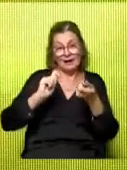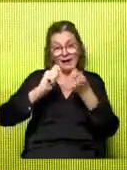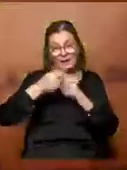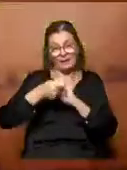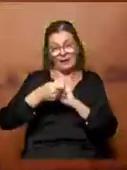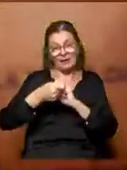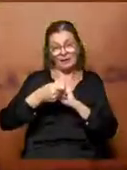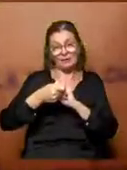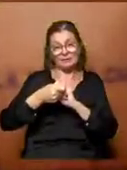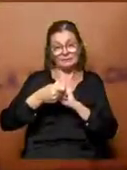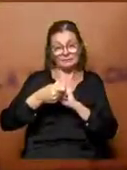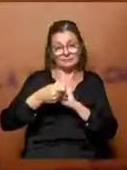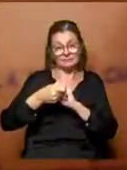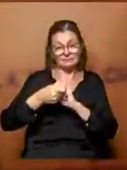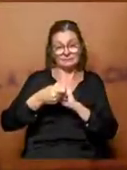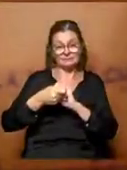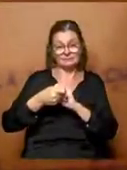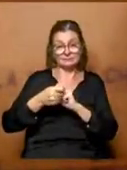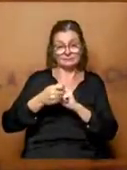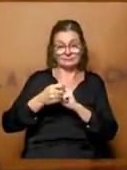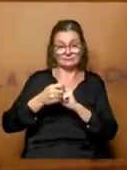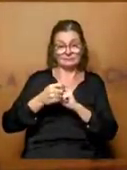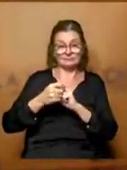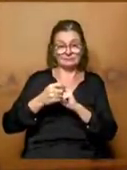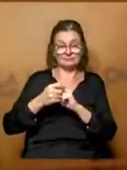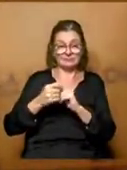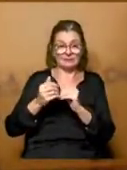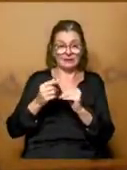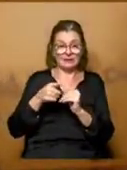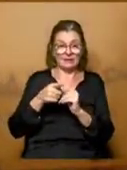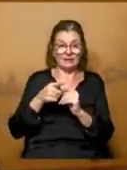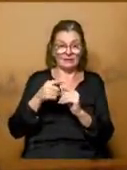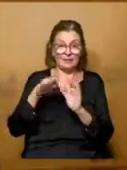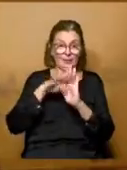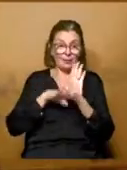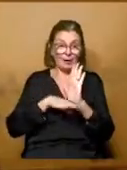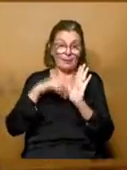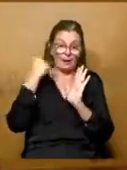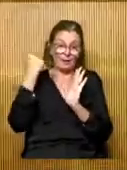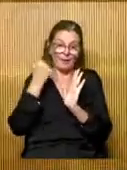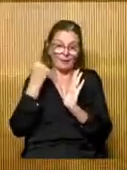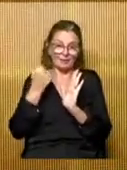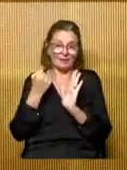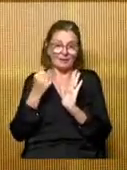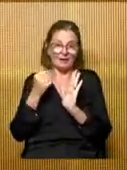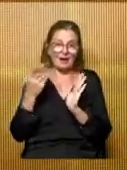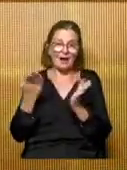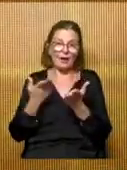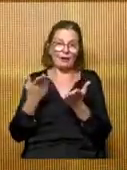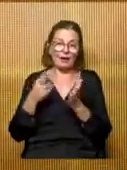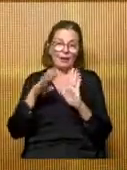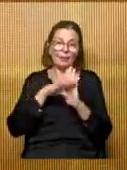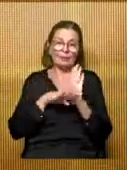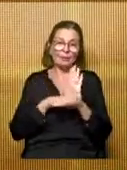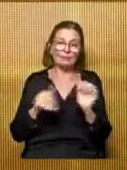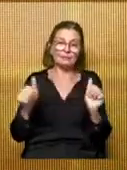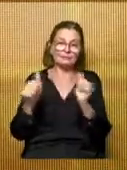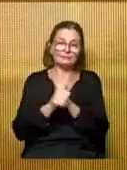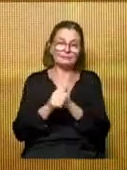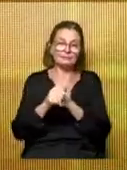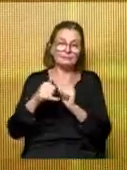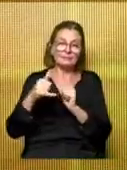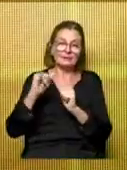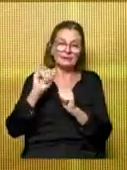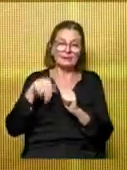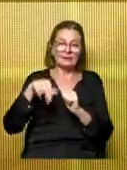o chiquilinas que se distancian de la parte educativa, era clave ese programa. Exactamente. Ahora hay un programa que lo sustituye, que es Injo Avanza,